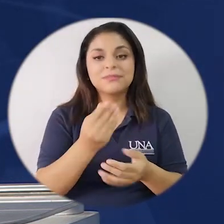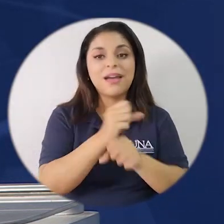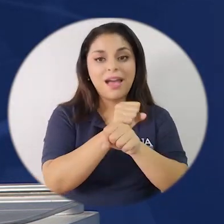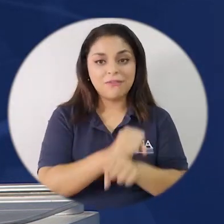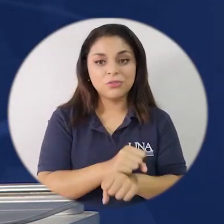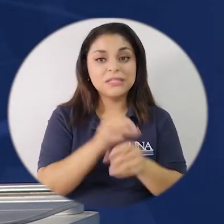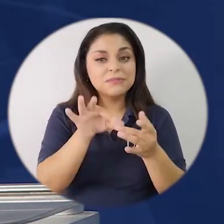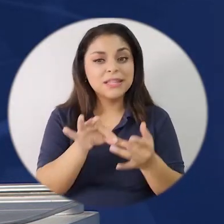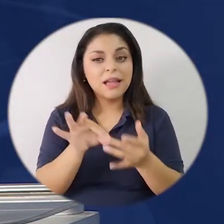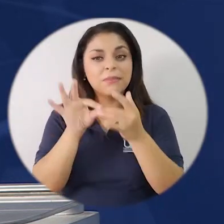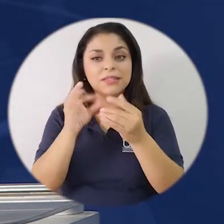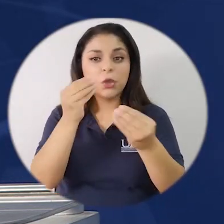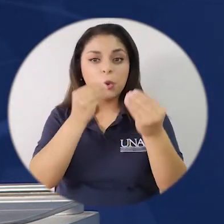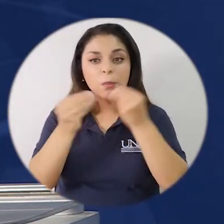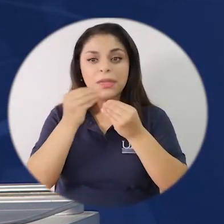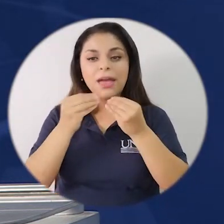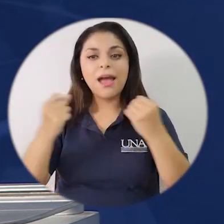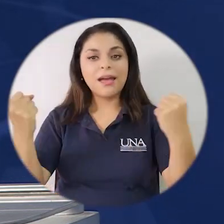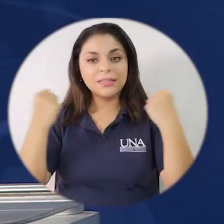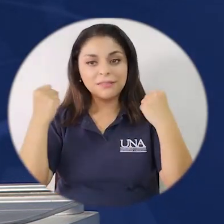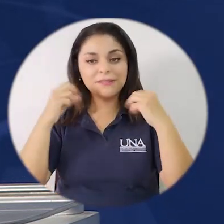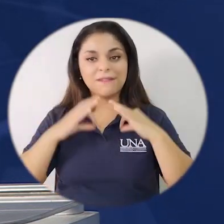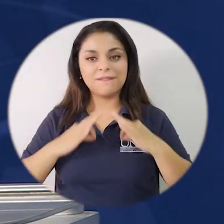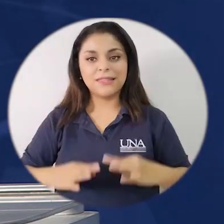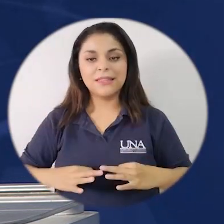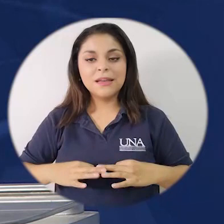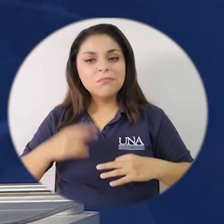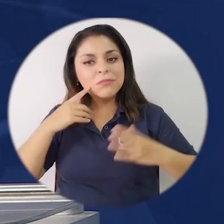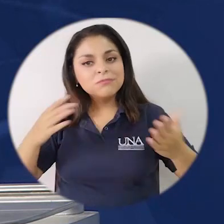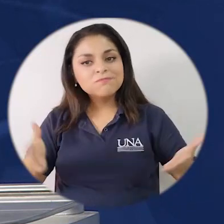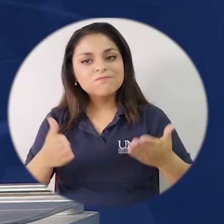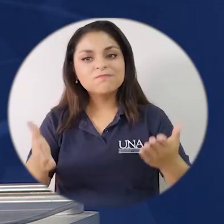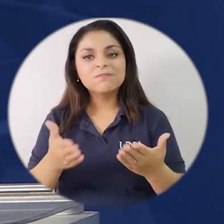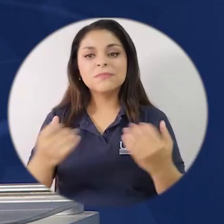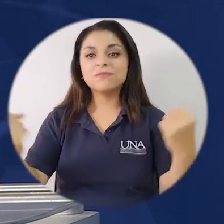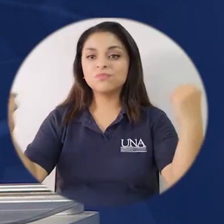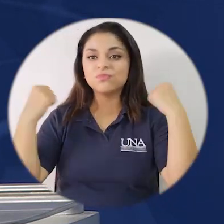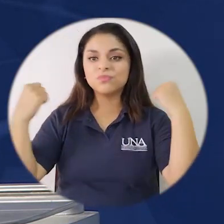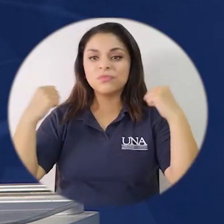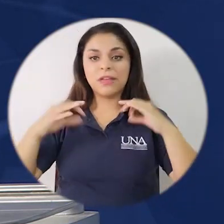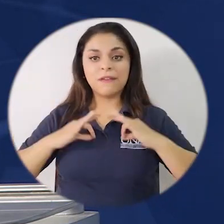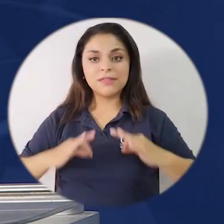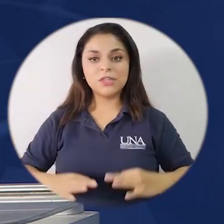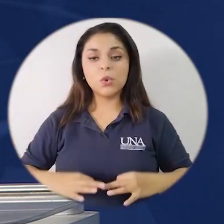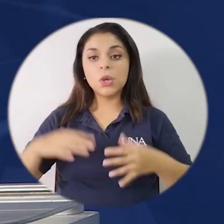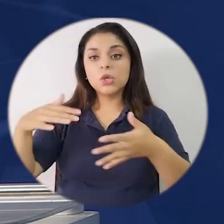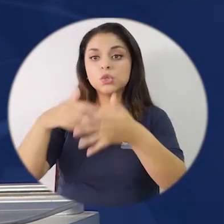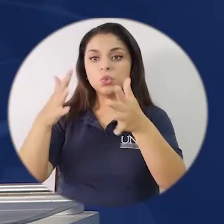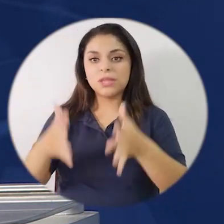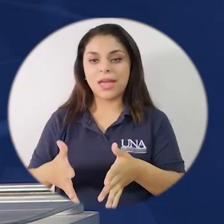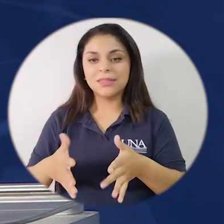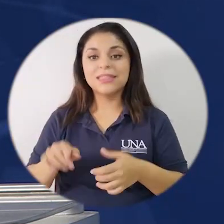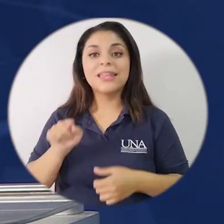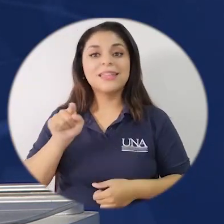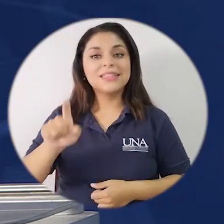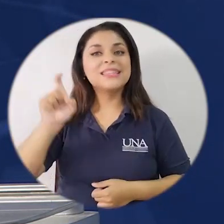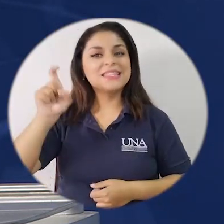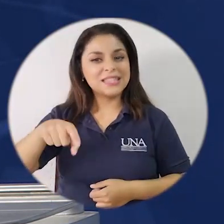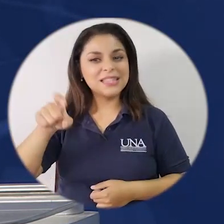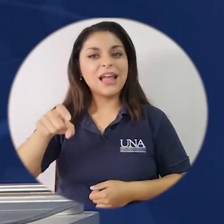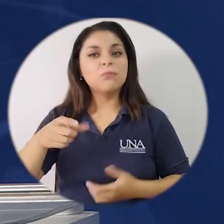hábitos alimenticios y de actividad física, para fomentar el ejercicio físico en las y los estudiantes, eso que